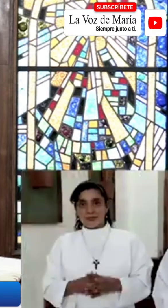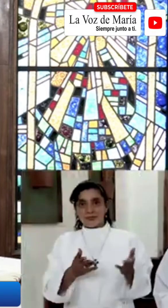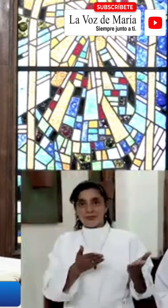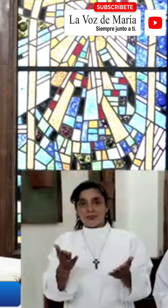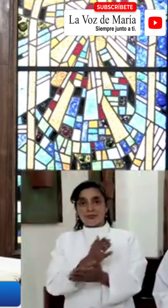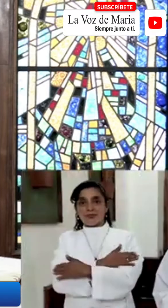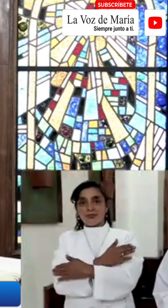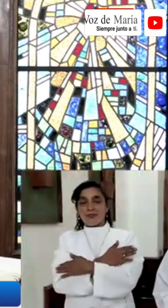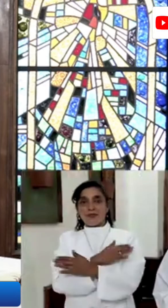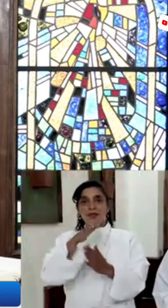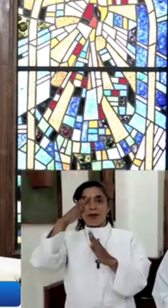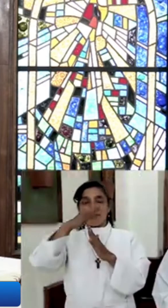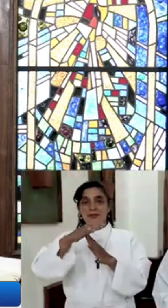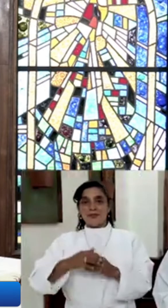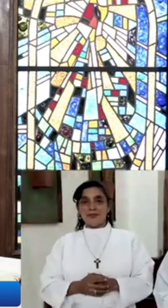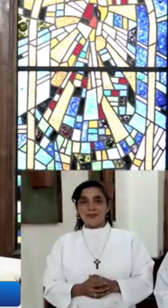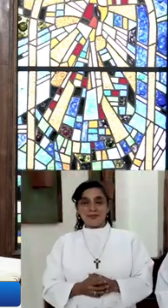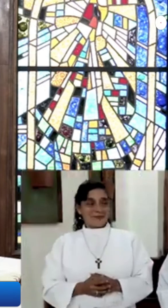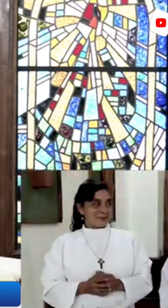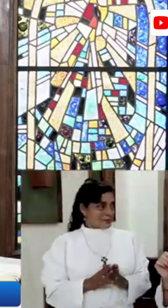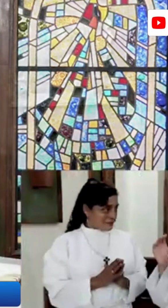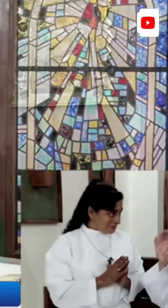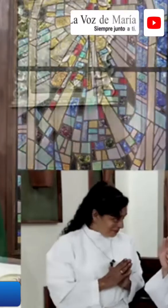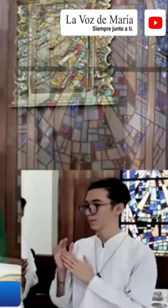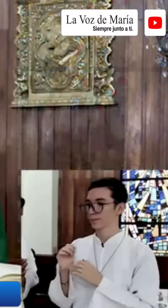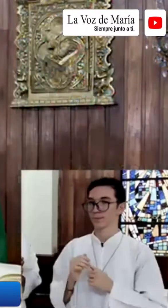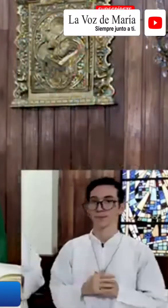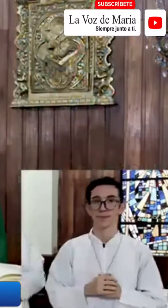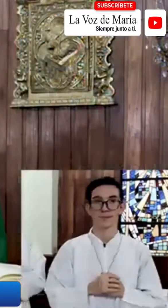Démonos fraternalmente la paz.